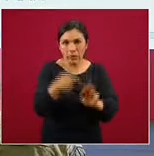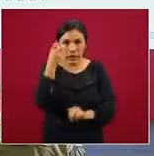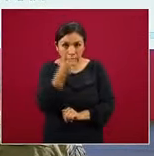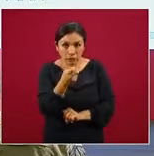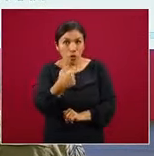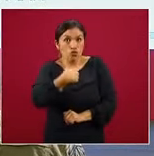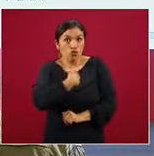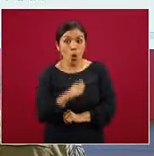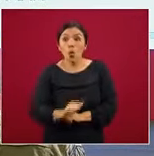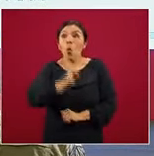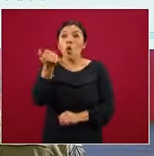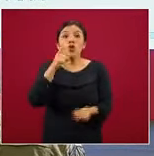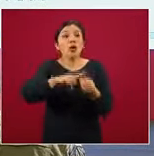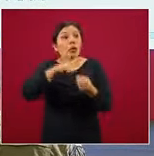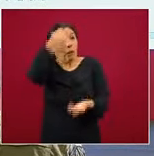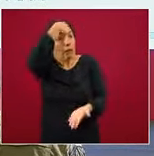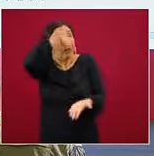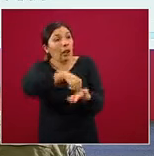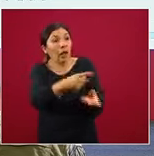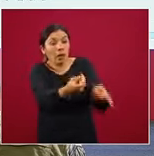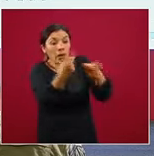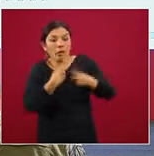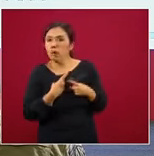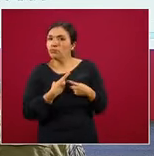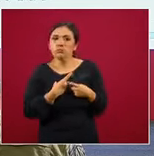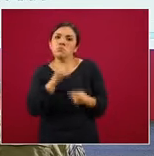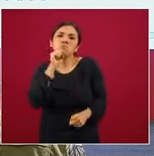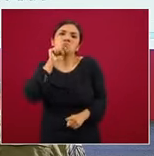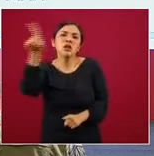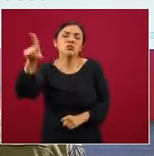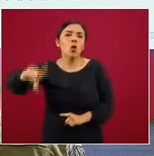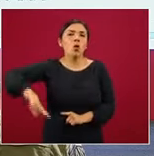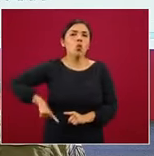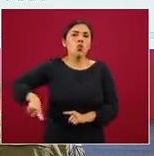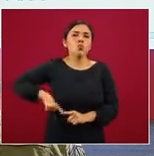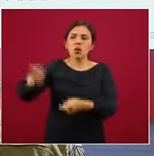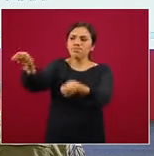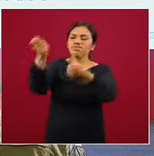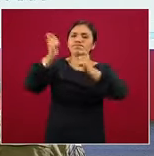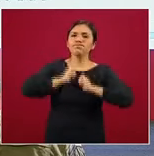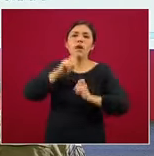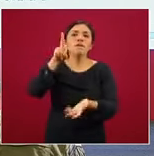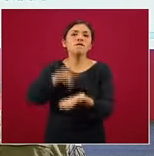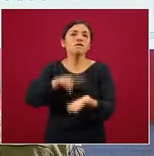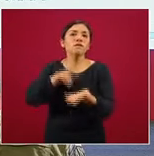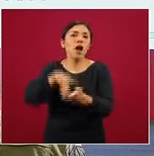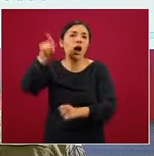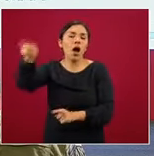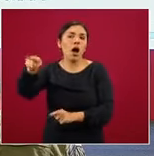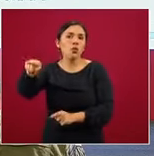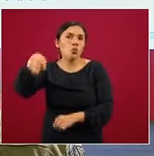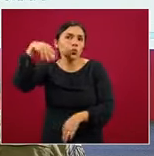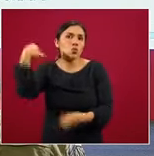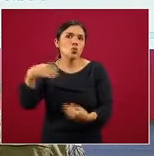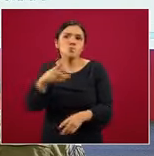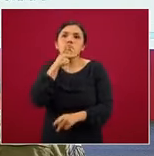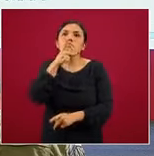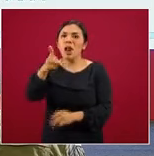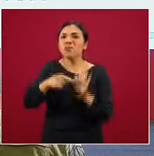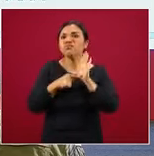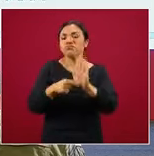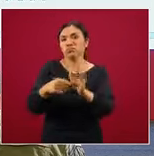Para nosotros no hay otra fuente oficial que sea más válida que el propio gobierno del